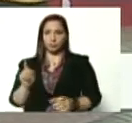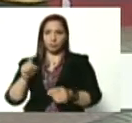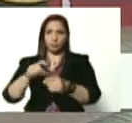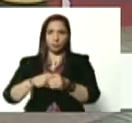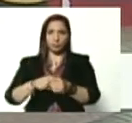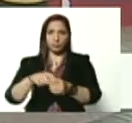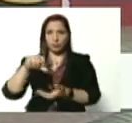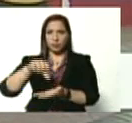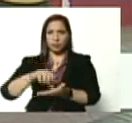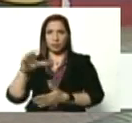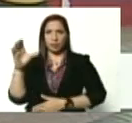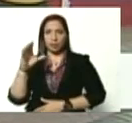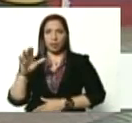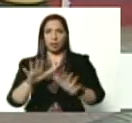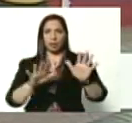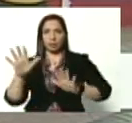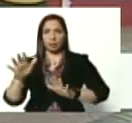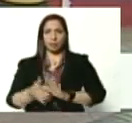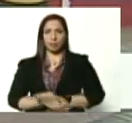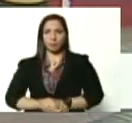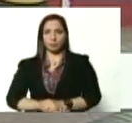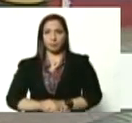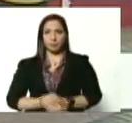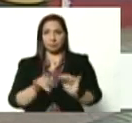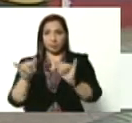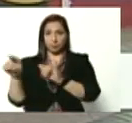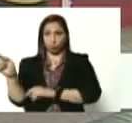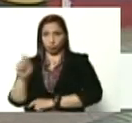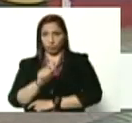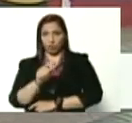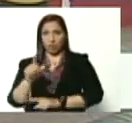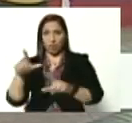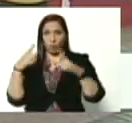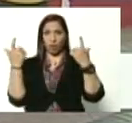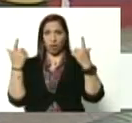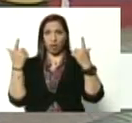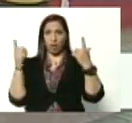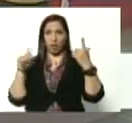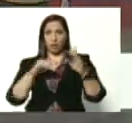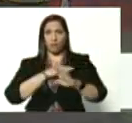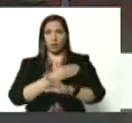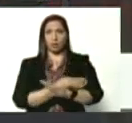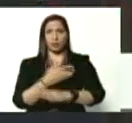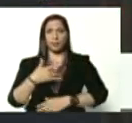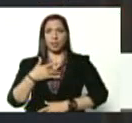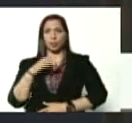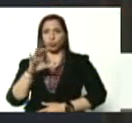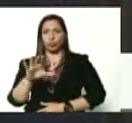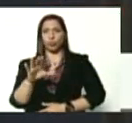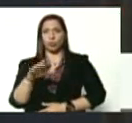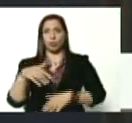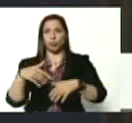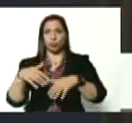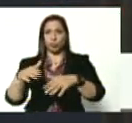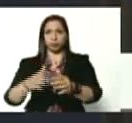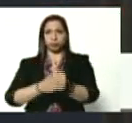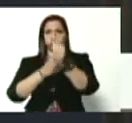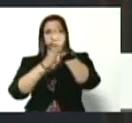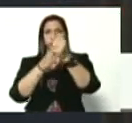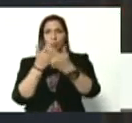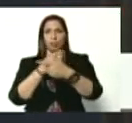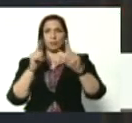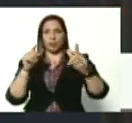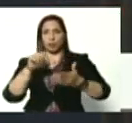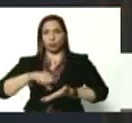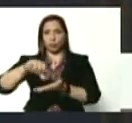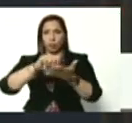caracas el 15 de ese mismo mes en la guaira las fuerzas patriotas comandadas por bermúdez liberan la ciudad de